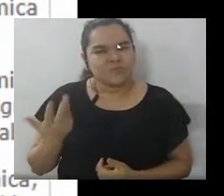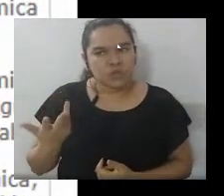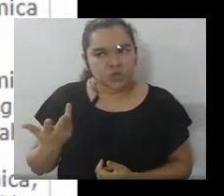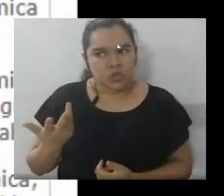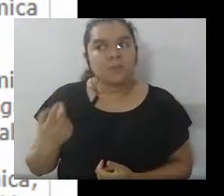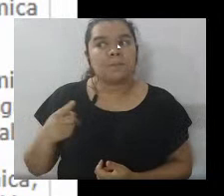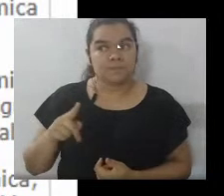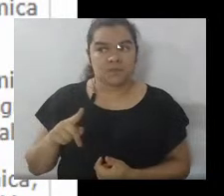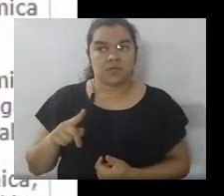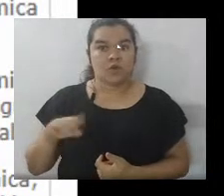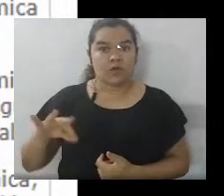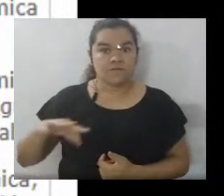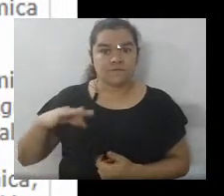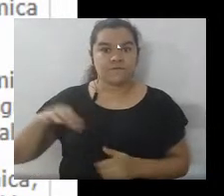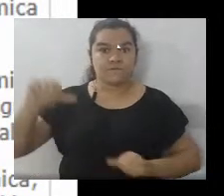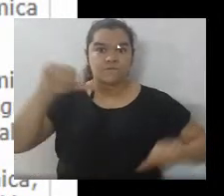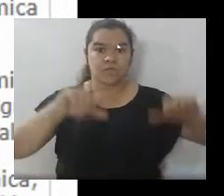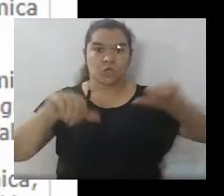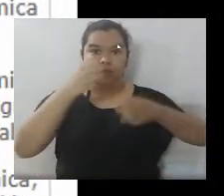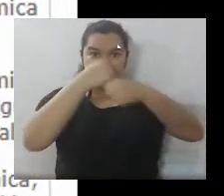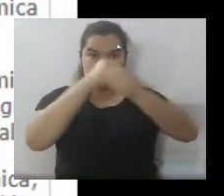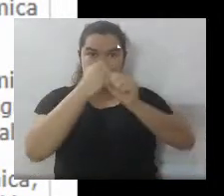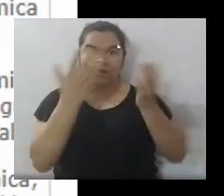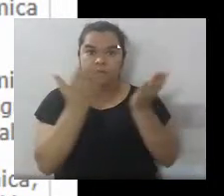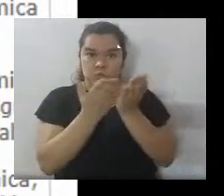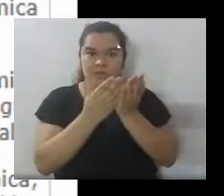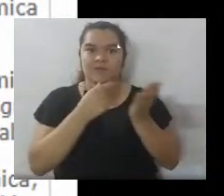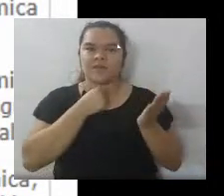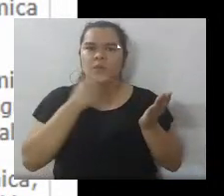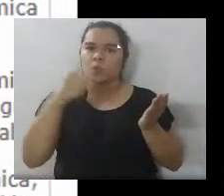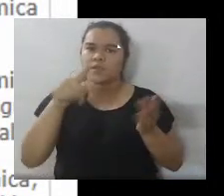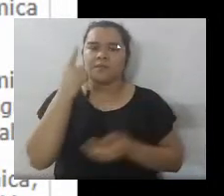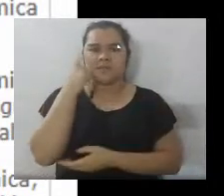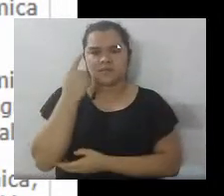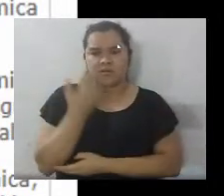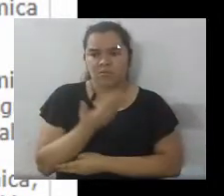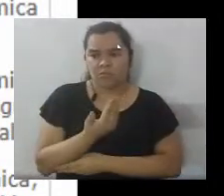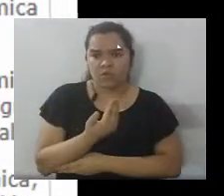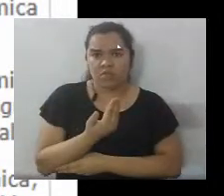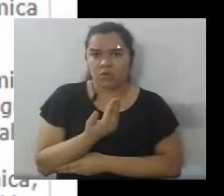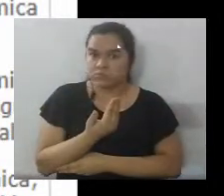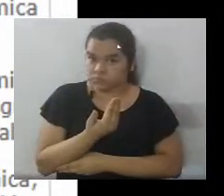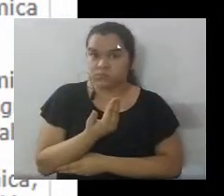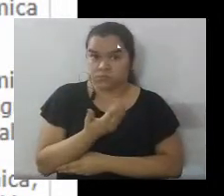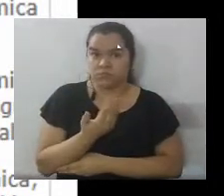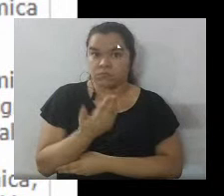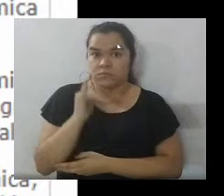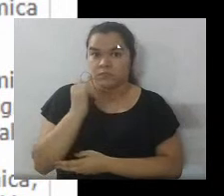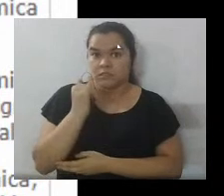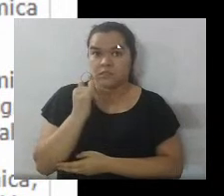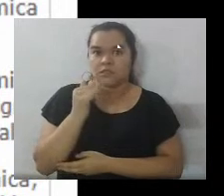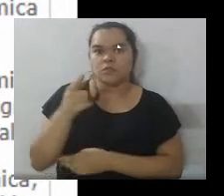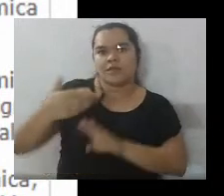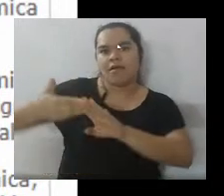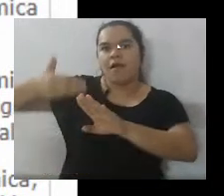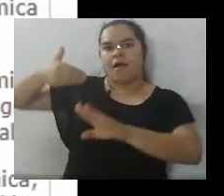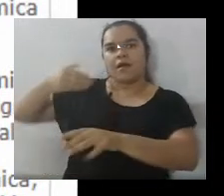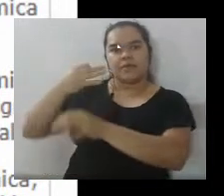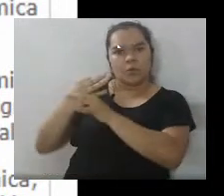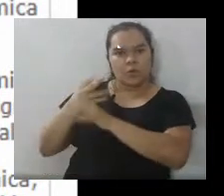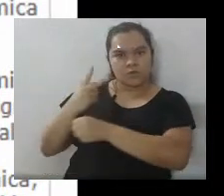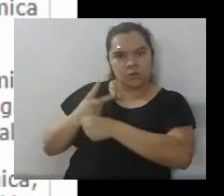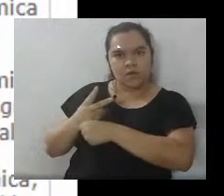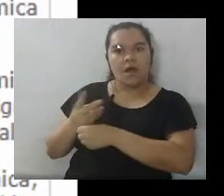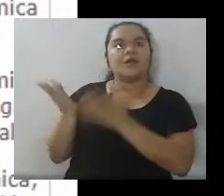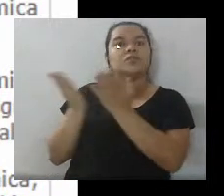estudiar bioquímica, la pregunta muchas veces es, ¿puedo ser bioquímico? Sí, claramente sí, lo que no saben de matemática o de alguna otra asignatura,